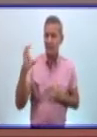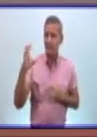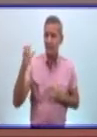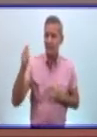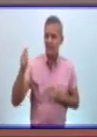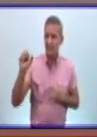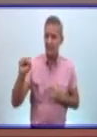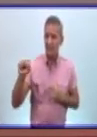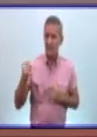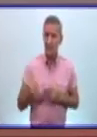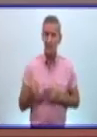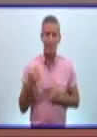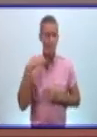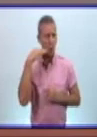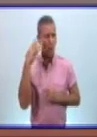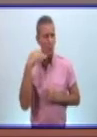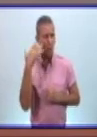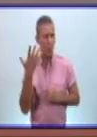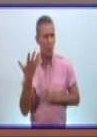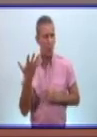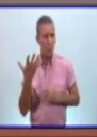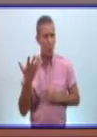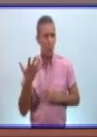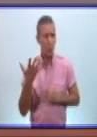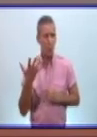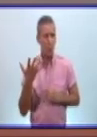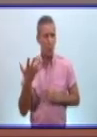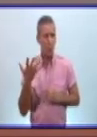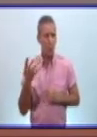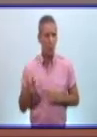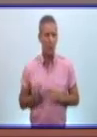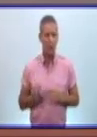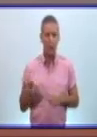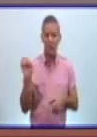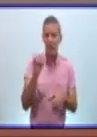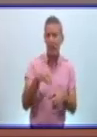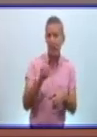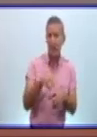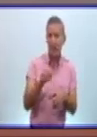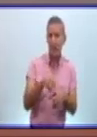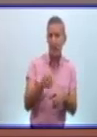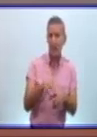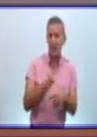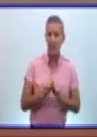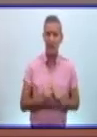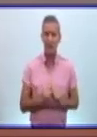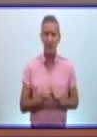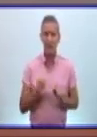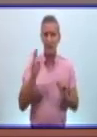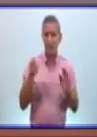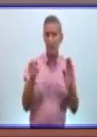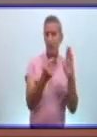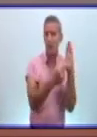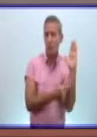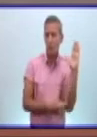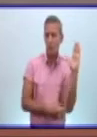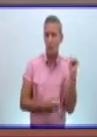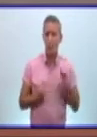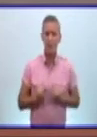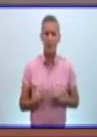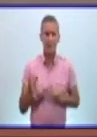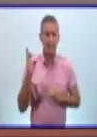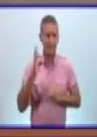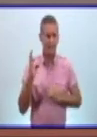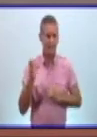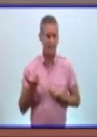color y a su estado de agregación, que son propiedades físicas que ustedes pueden observar a simple vista de estas muestras